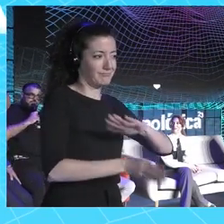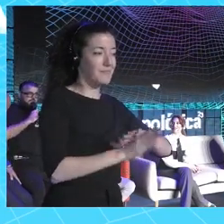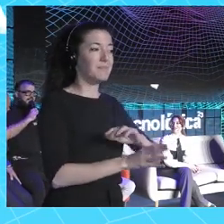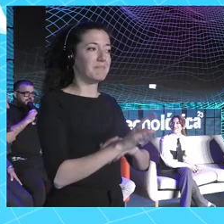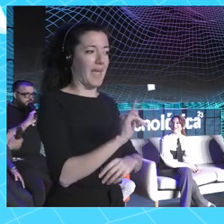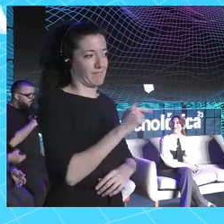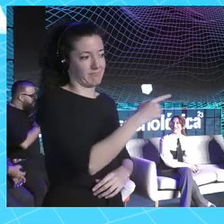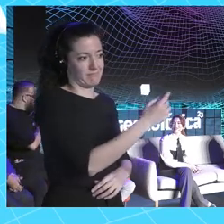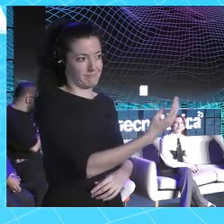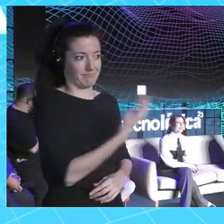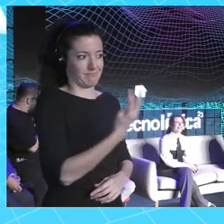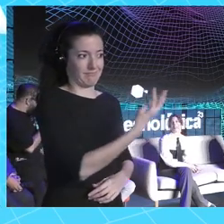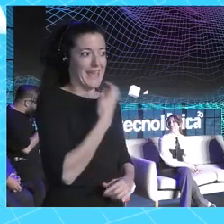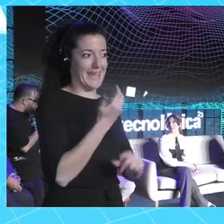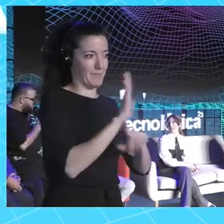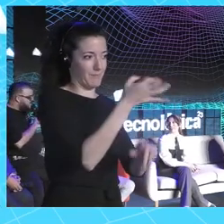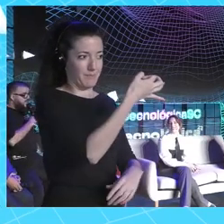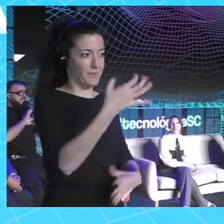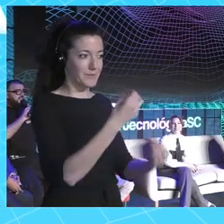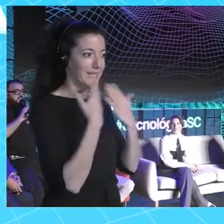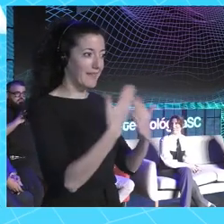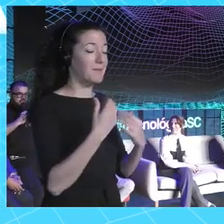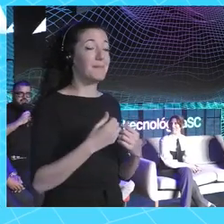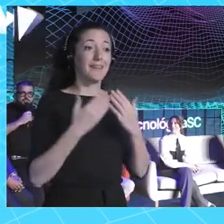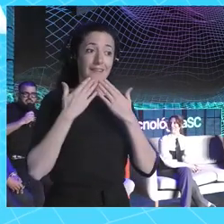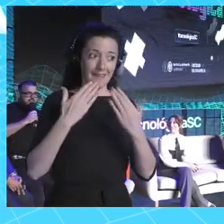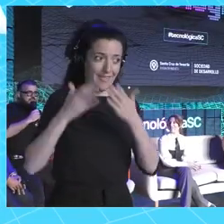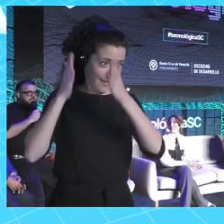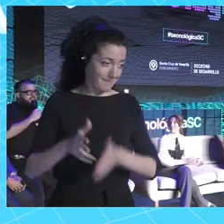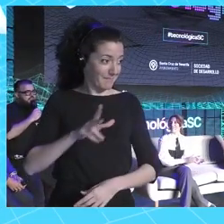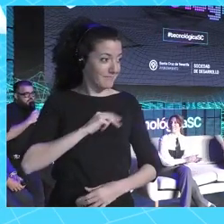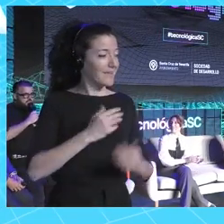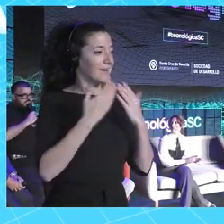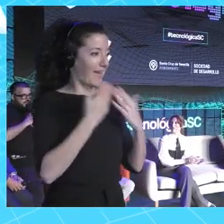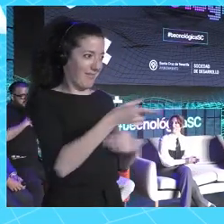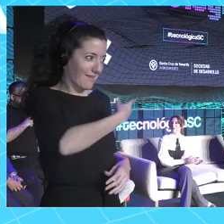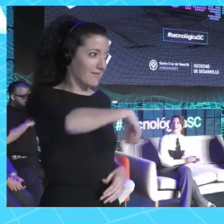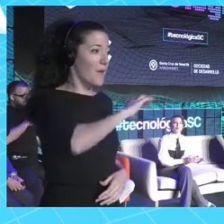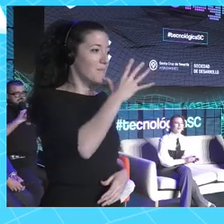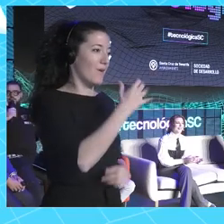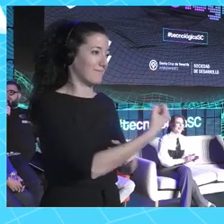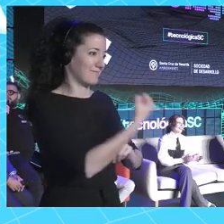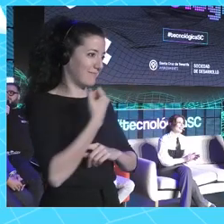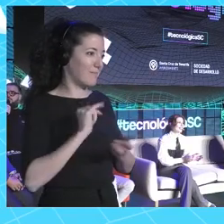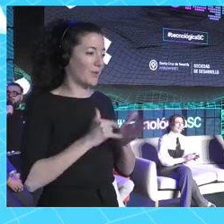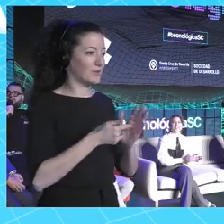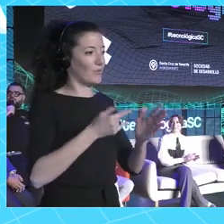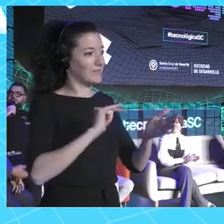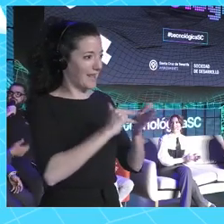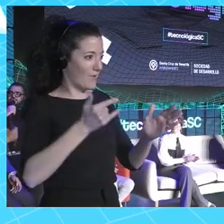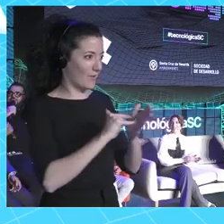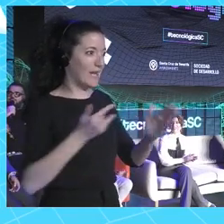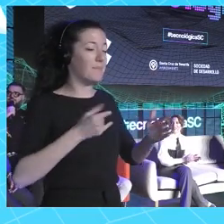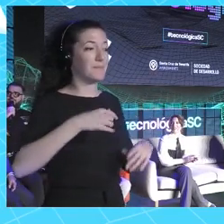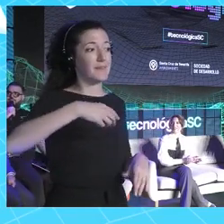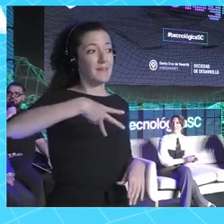gracias a ti Alfonso a todos ustedes chicos Muchas gracias y Gracias por apoyar proyectos como tecnológica Mery dónde estás